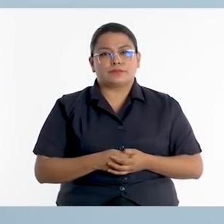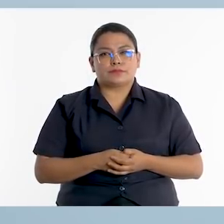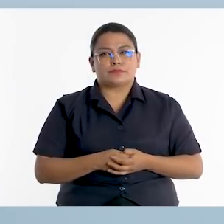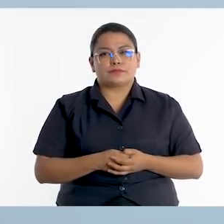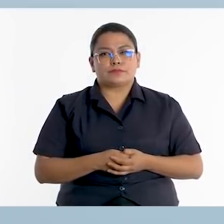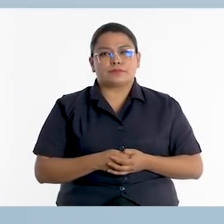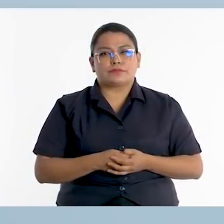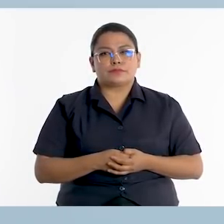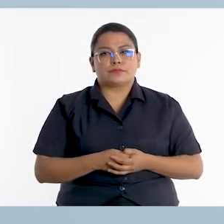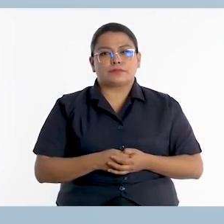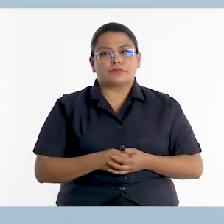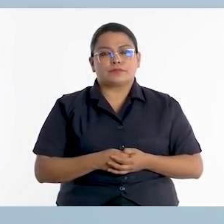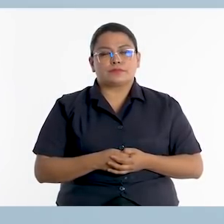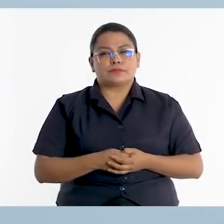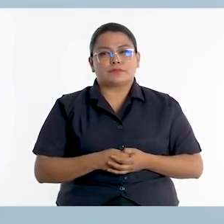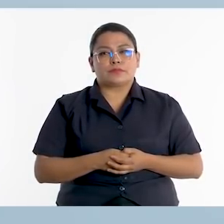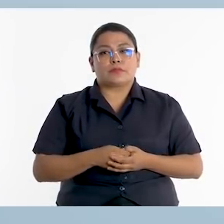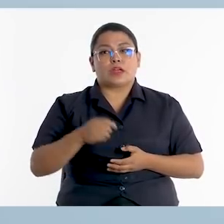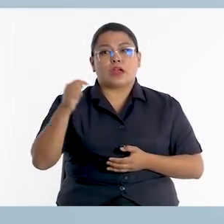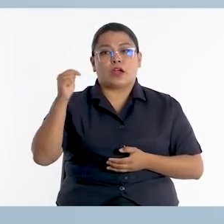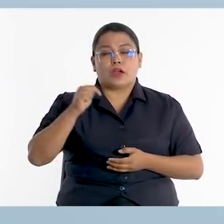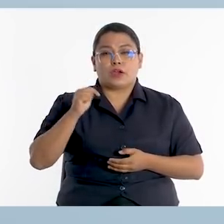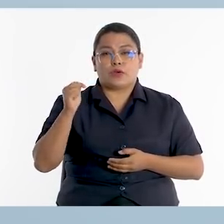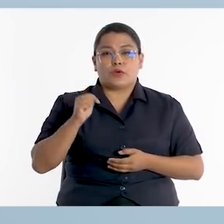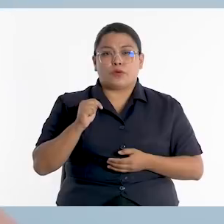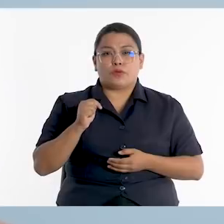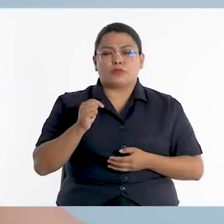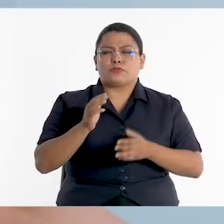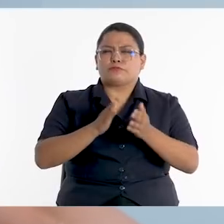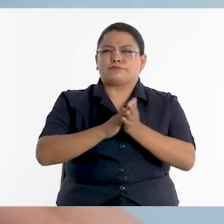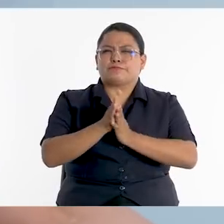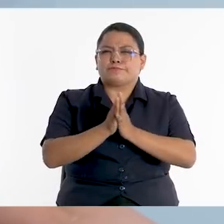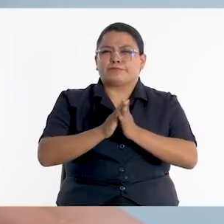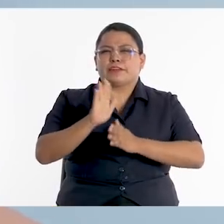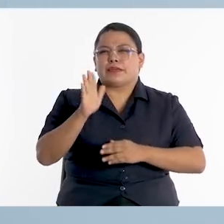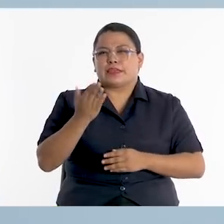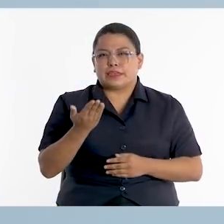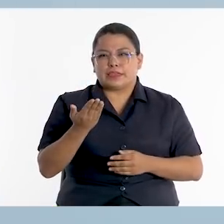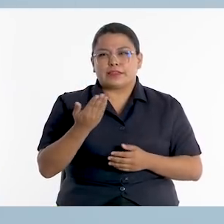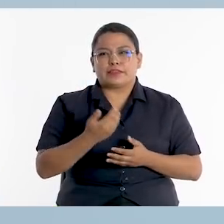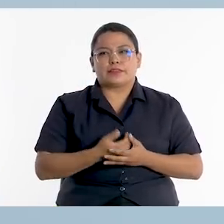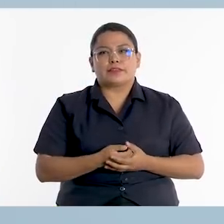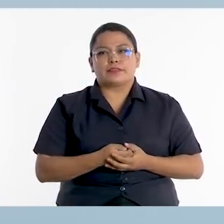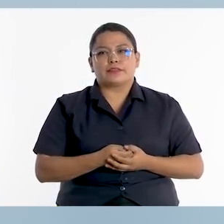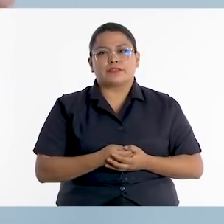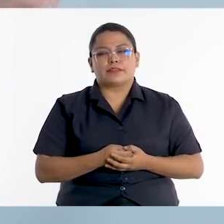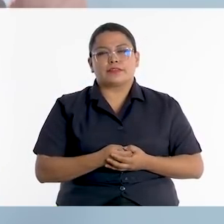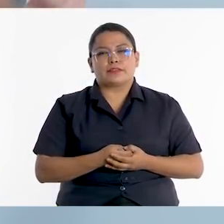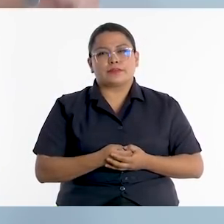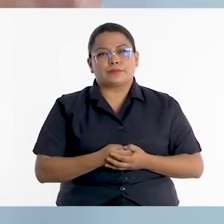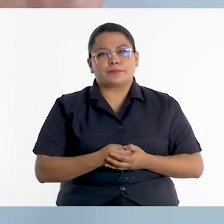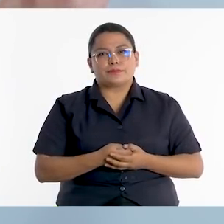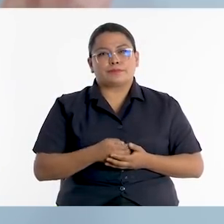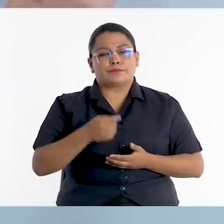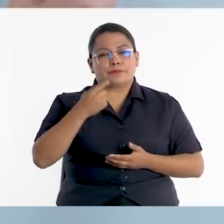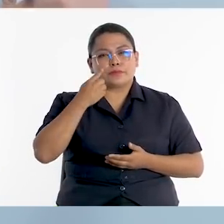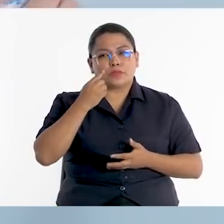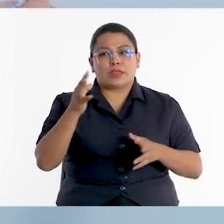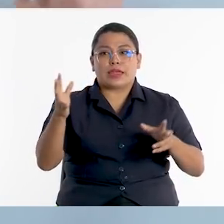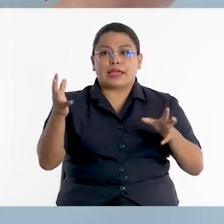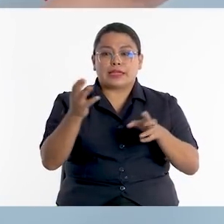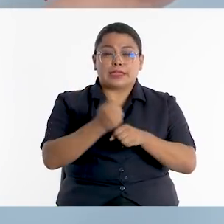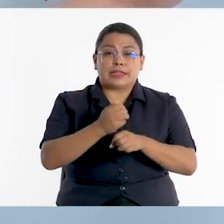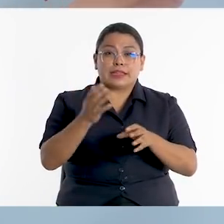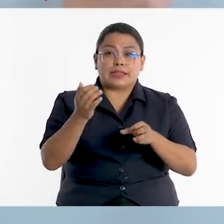Por 100. Ahora, ¿qué es lo interesante de todo esto? Nosotros podemos simplificar